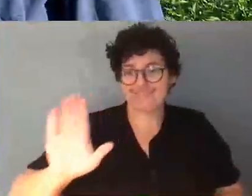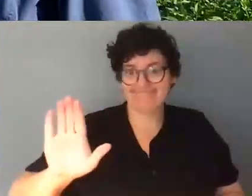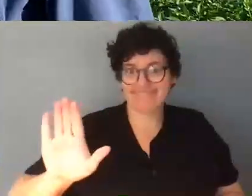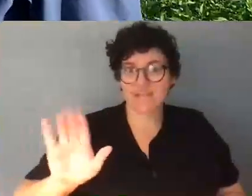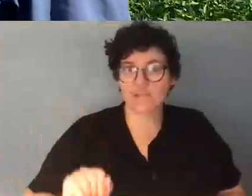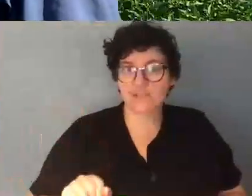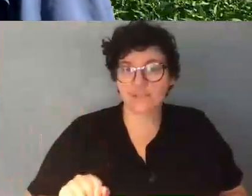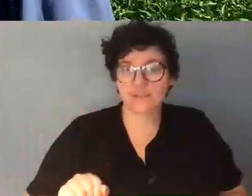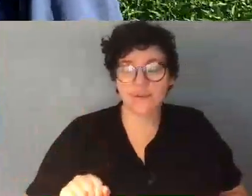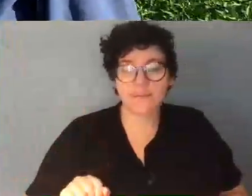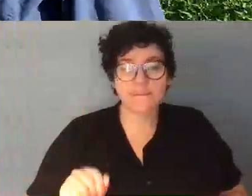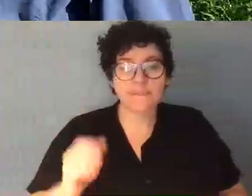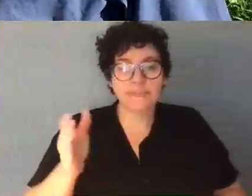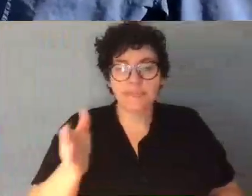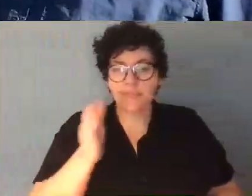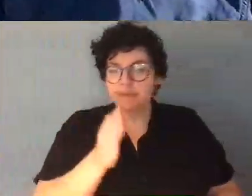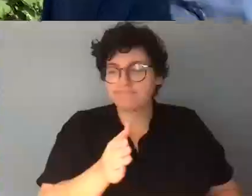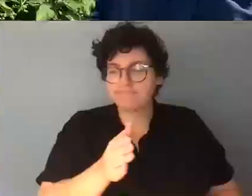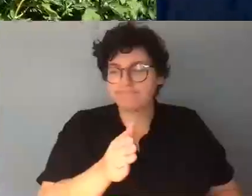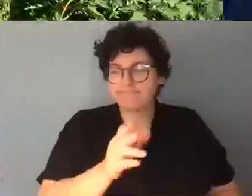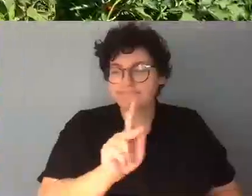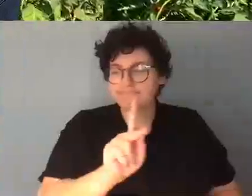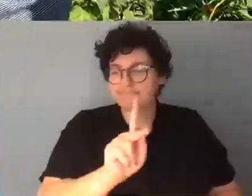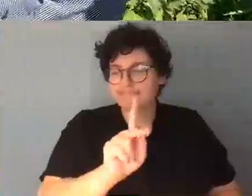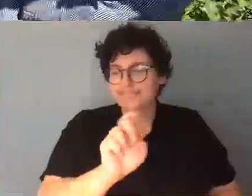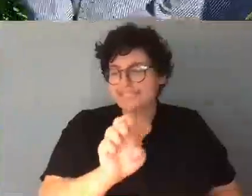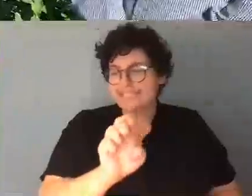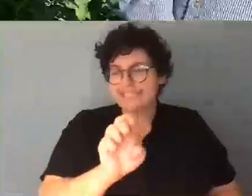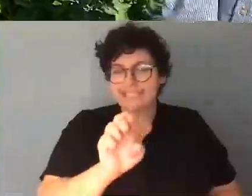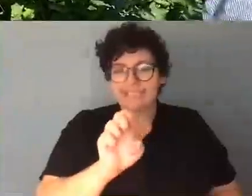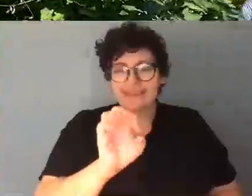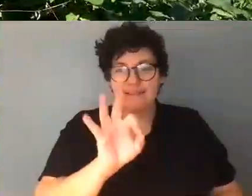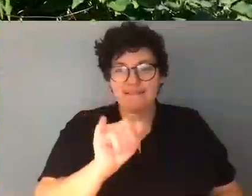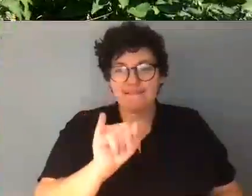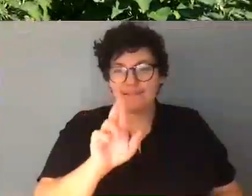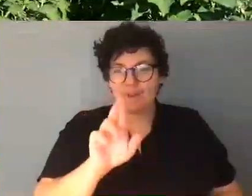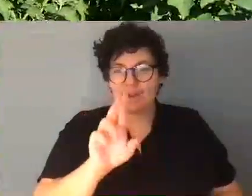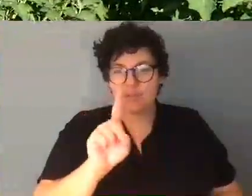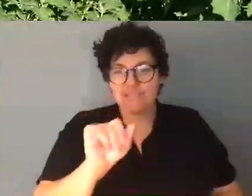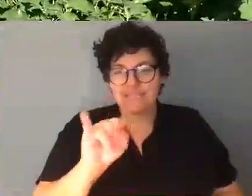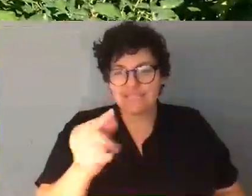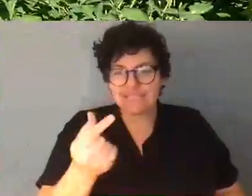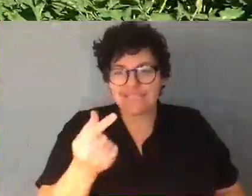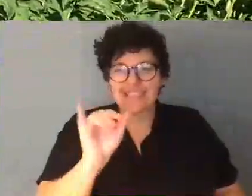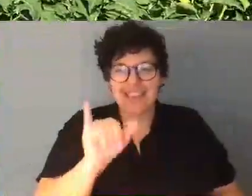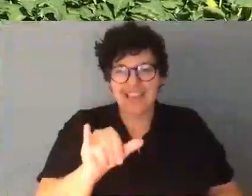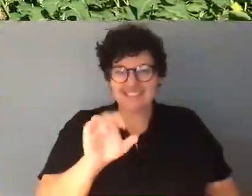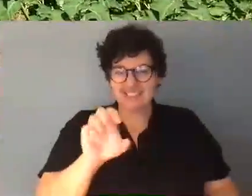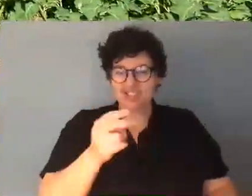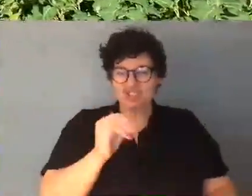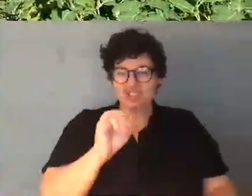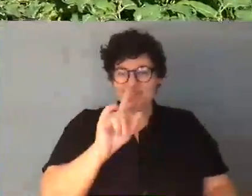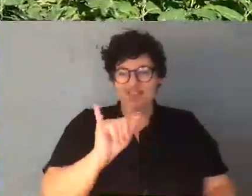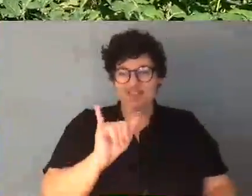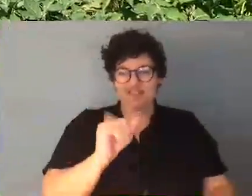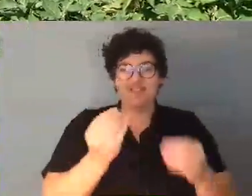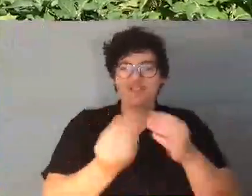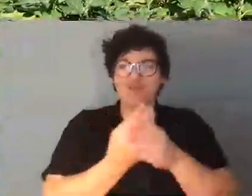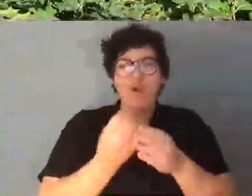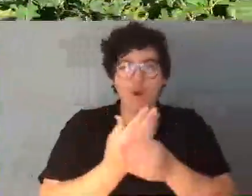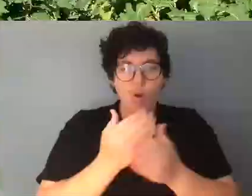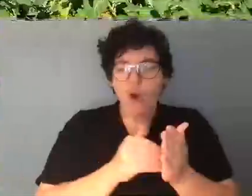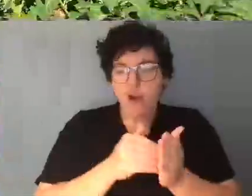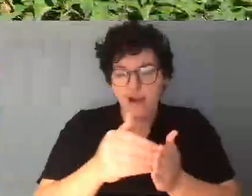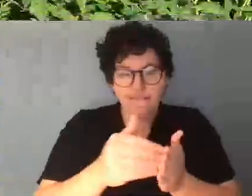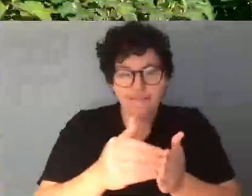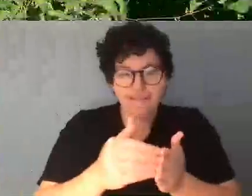Y también tiene kittery al otro lado y siembra mucho chile. Qué tan bonito